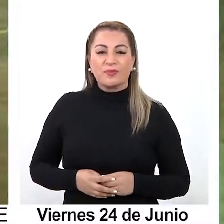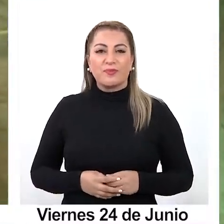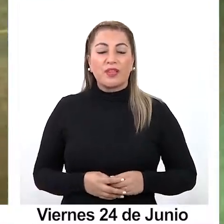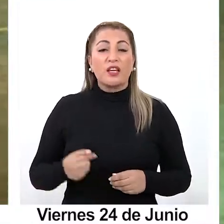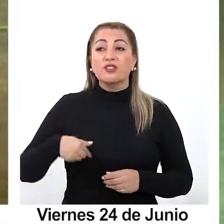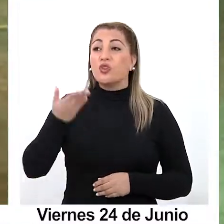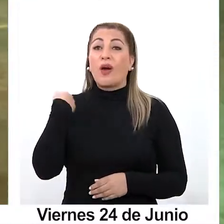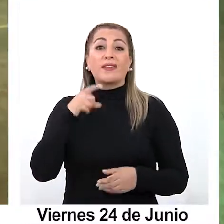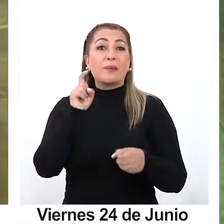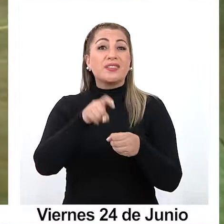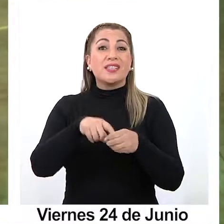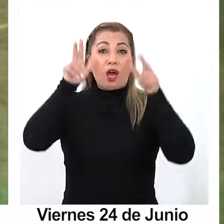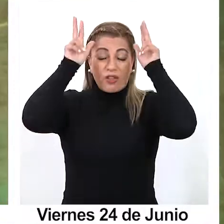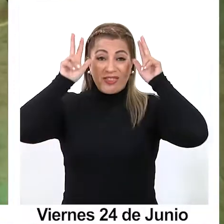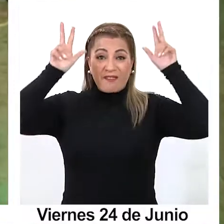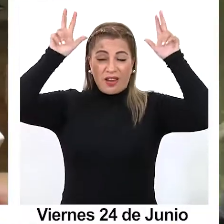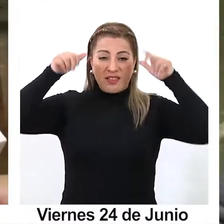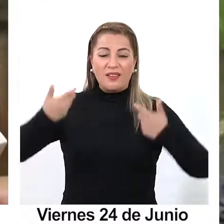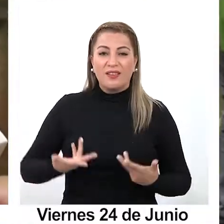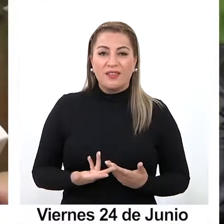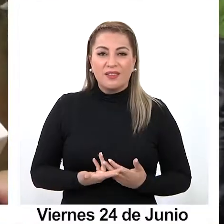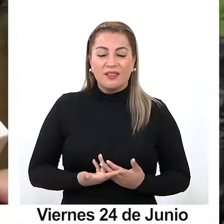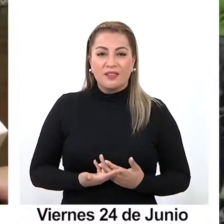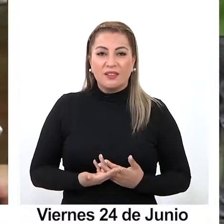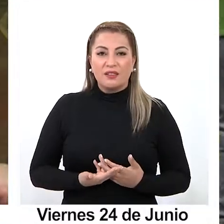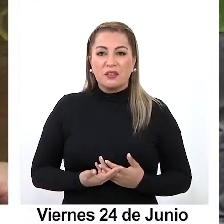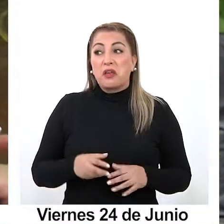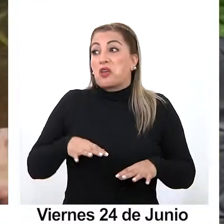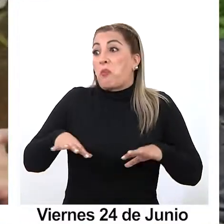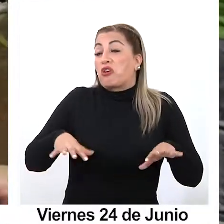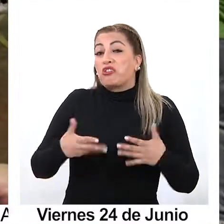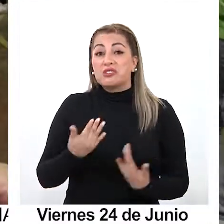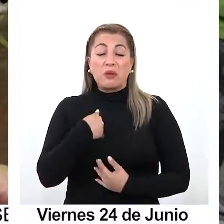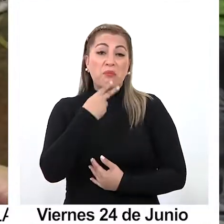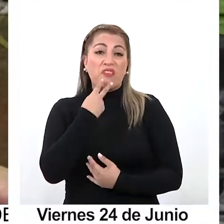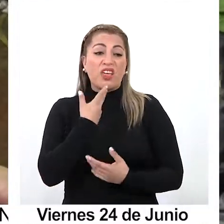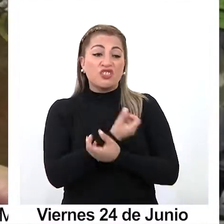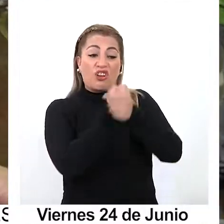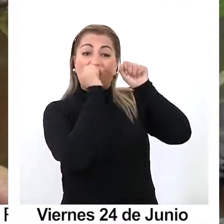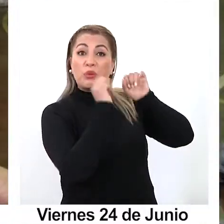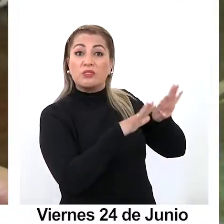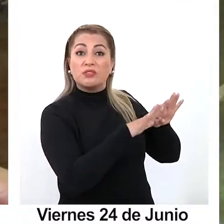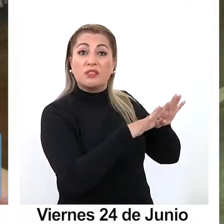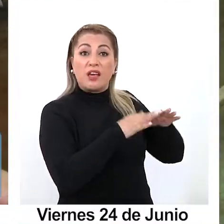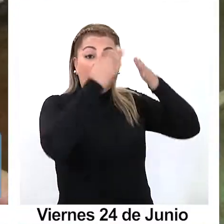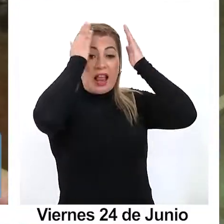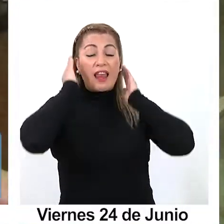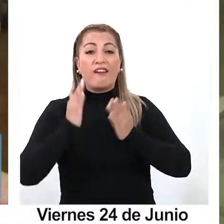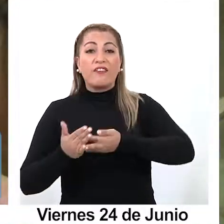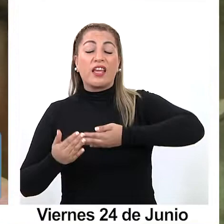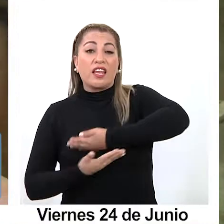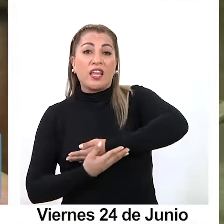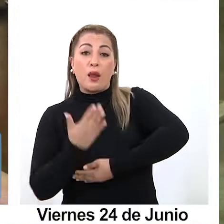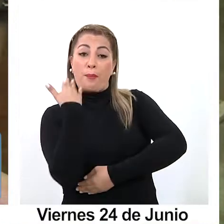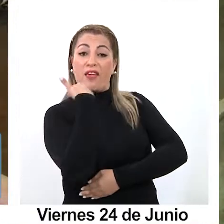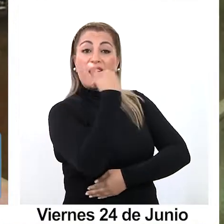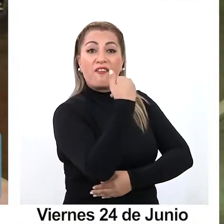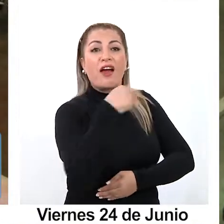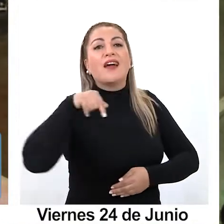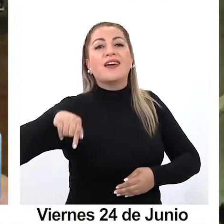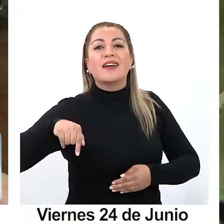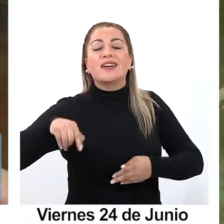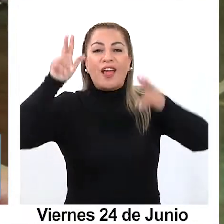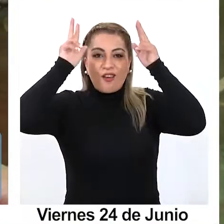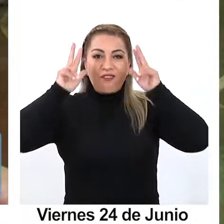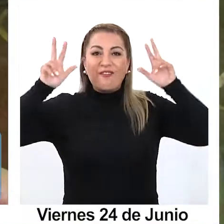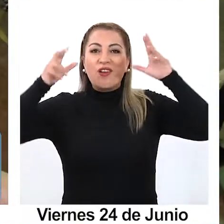Lo que pasa es que yo pertenecía a otra diablada, ¿ya? Y por cosas de la vida renuncié y la Virgen me volvió a llamar y formamos esta